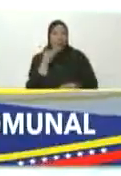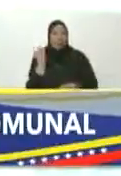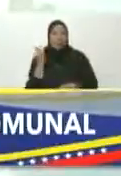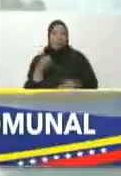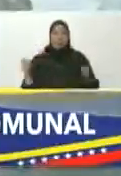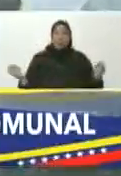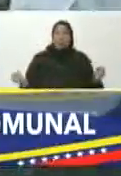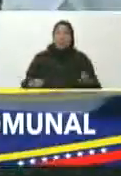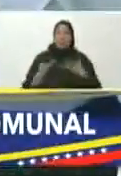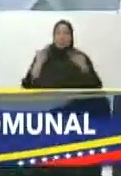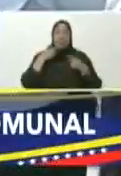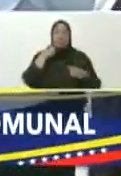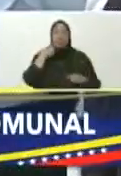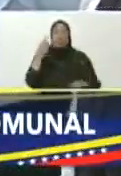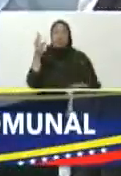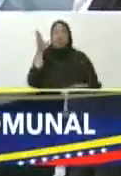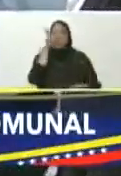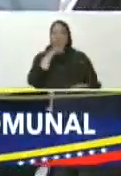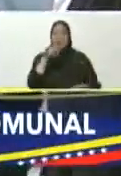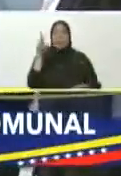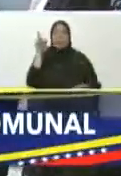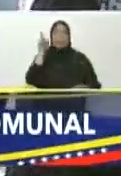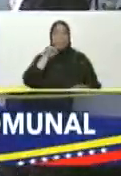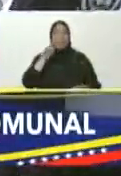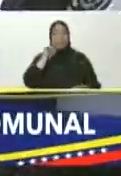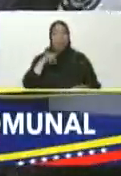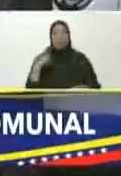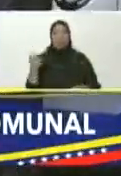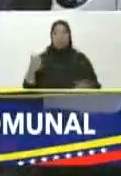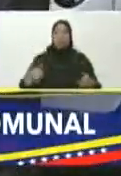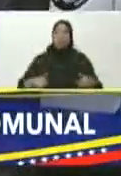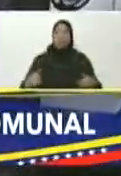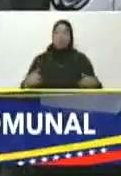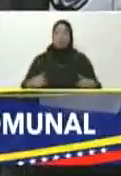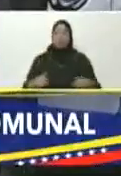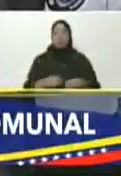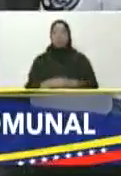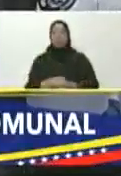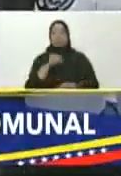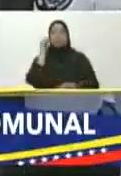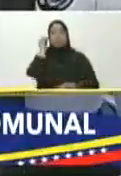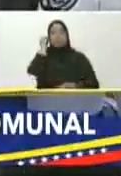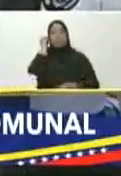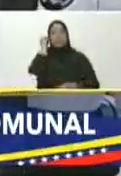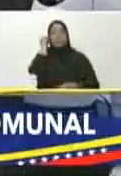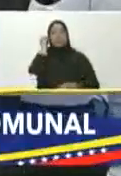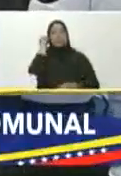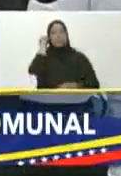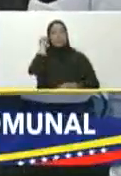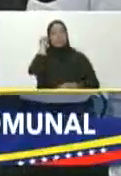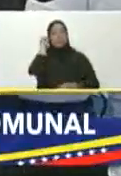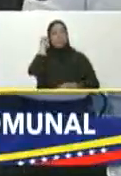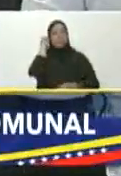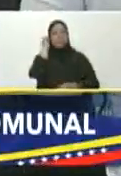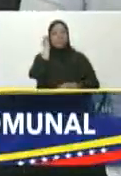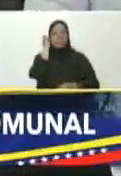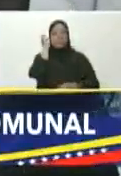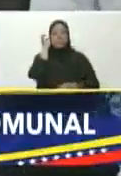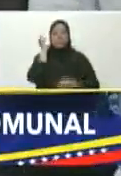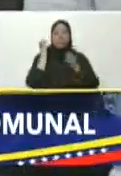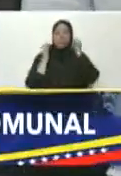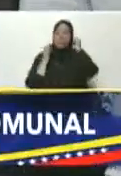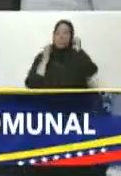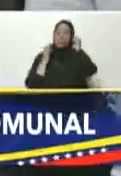de honestidad, con ese espíritu de lucha, de sacrificio, sirviendo al pueblo. Tienen una de las profesiones